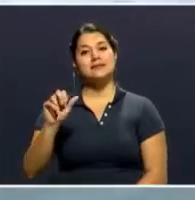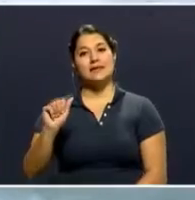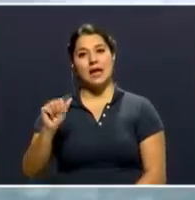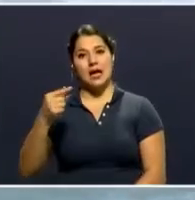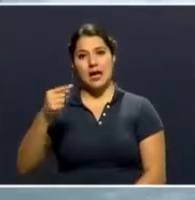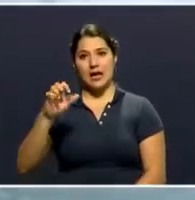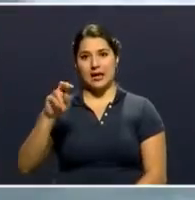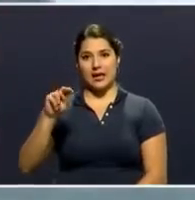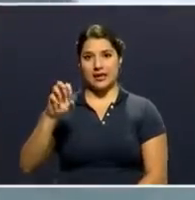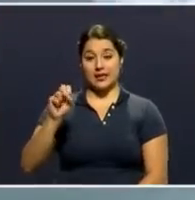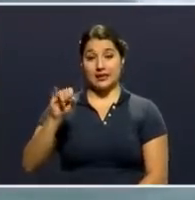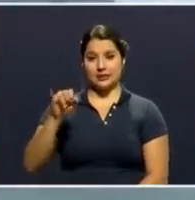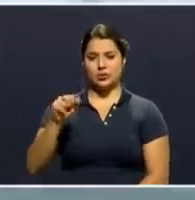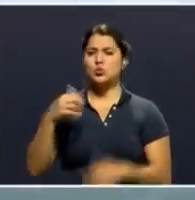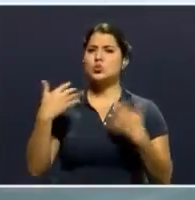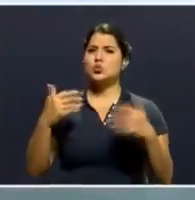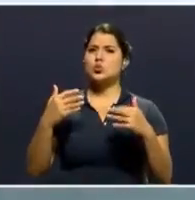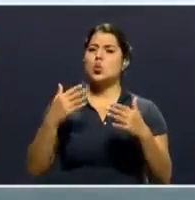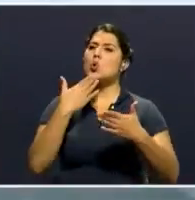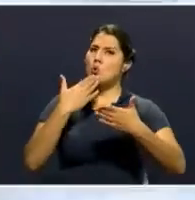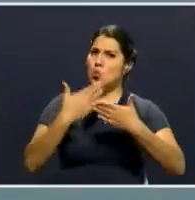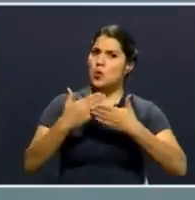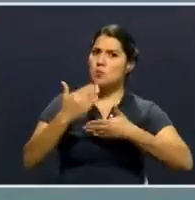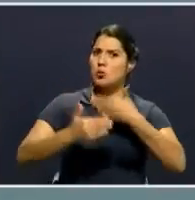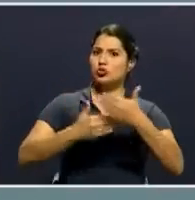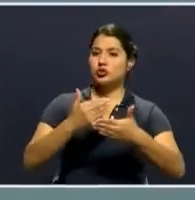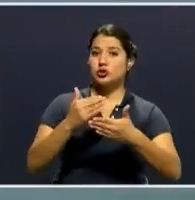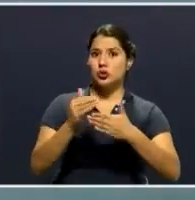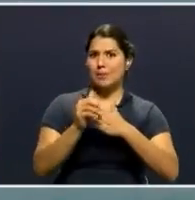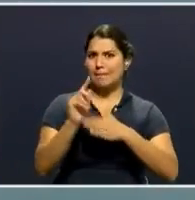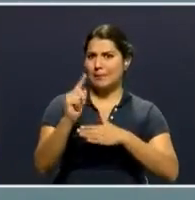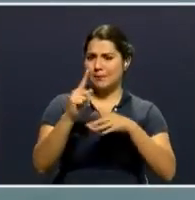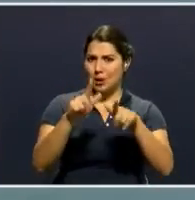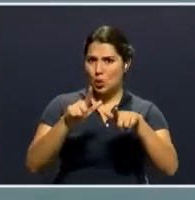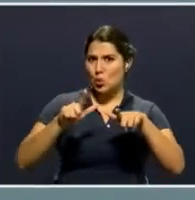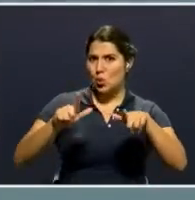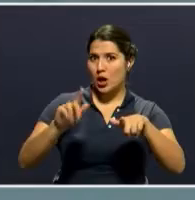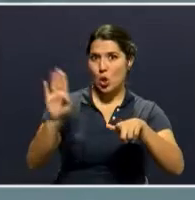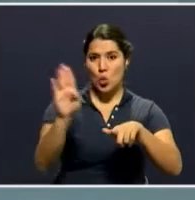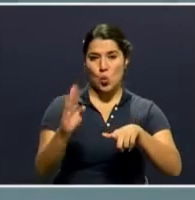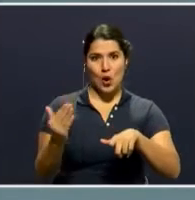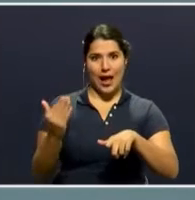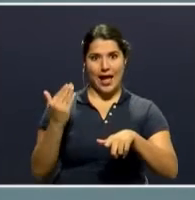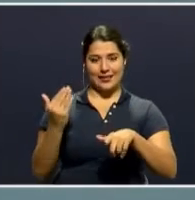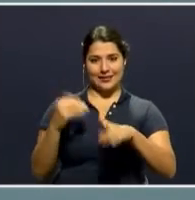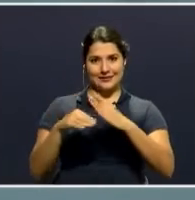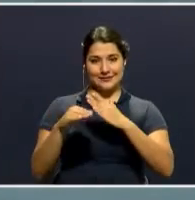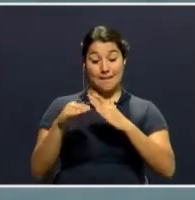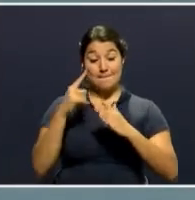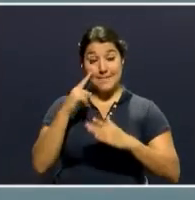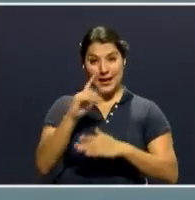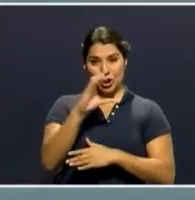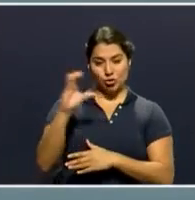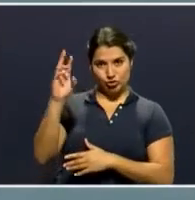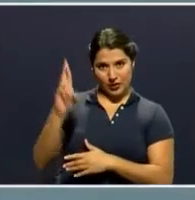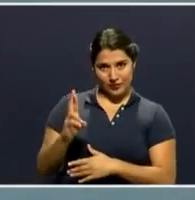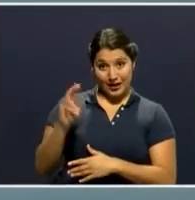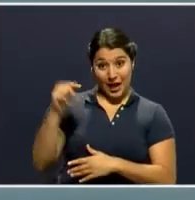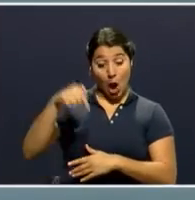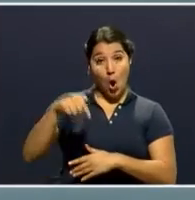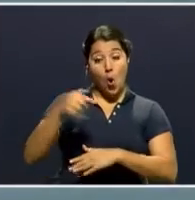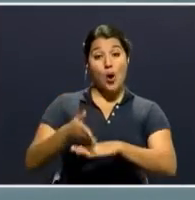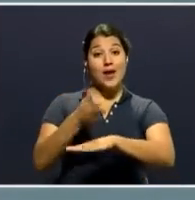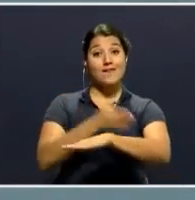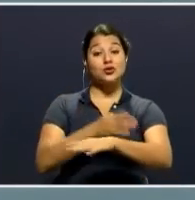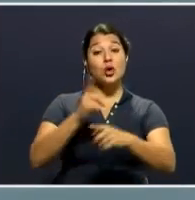buen ritmo en el tour mundial w es como líder marcando un hecho histórico para el surf tico el día de hoy avanzó hasta la